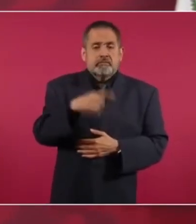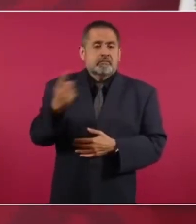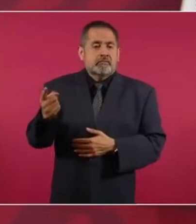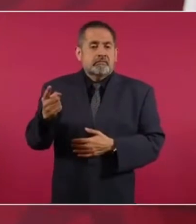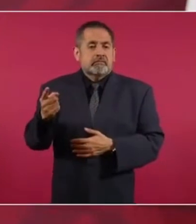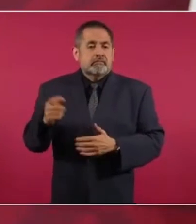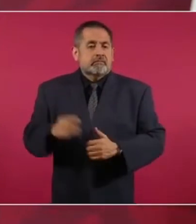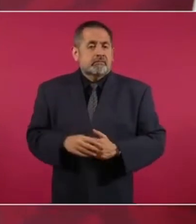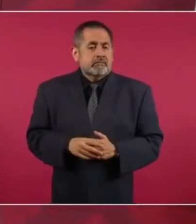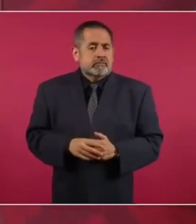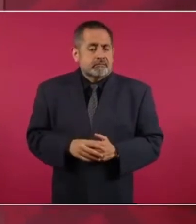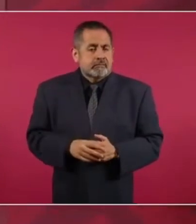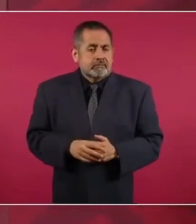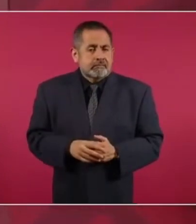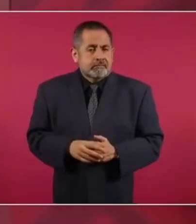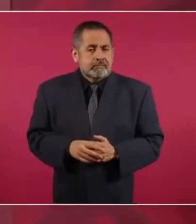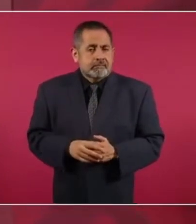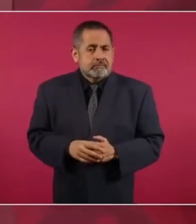la